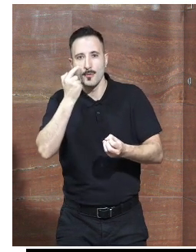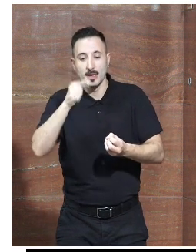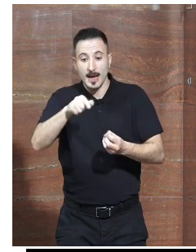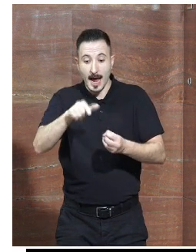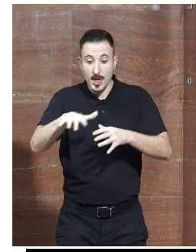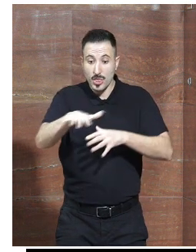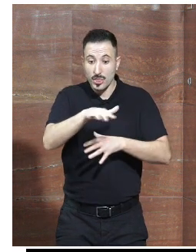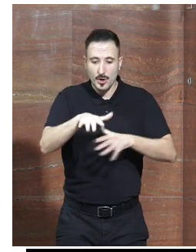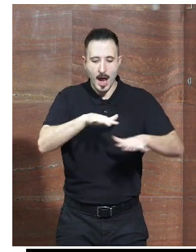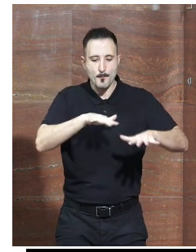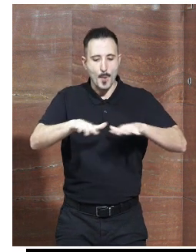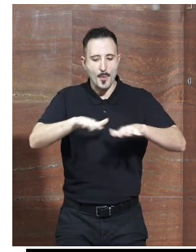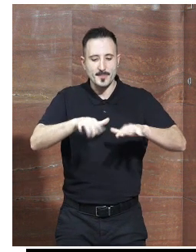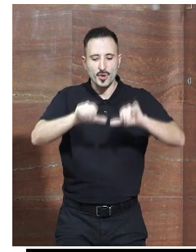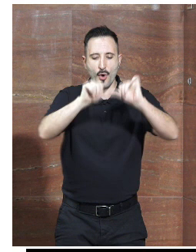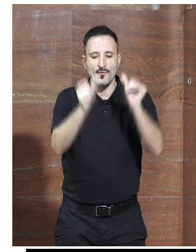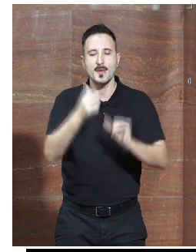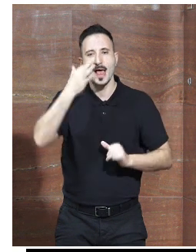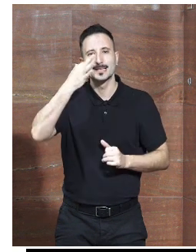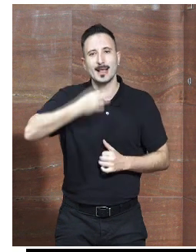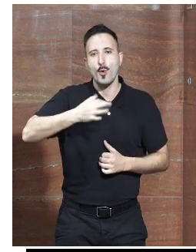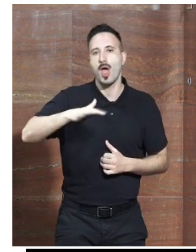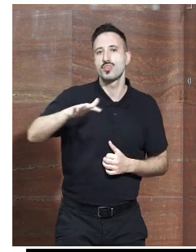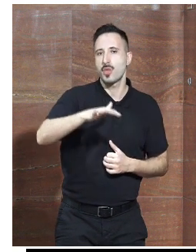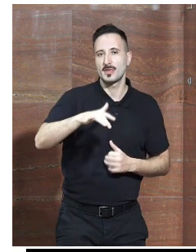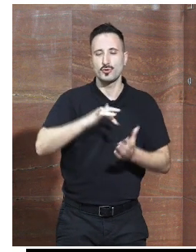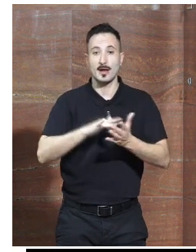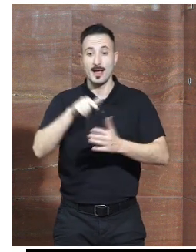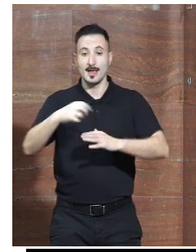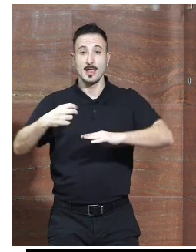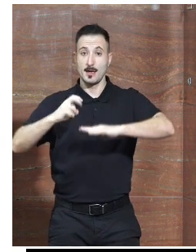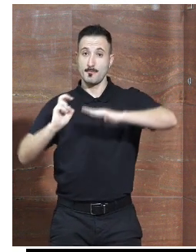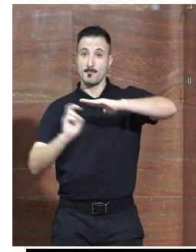de esos espacios de forma segura, ¿no? Tenemos un andén, hay que tener cuidado con